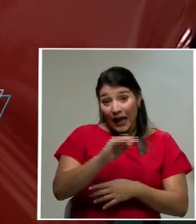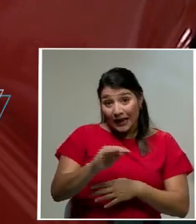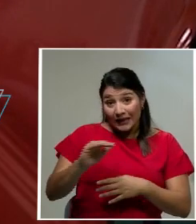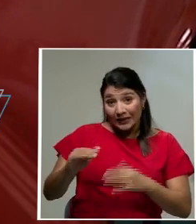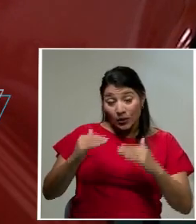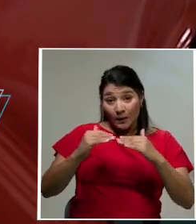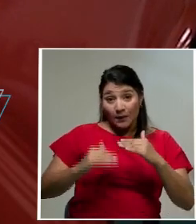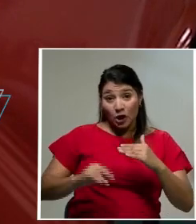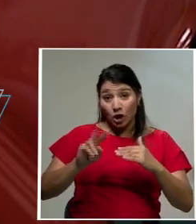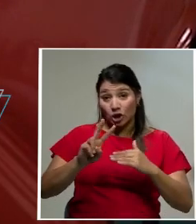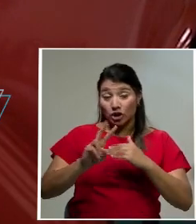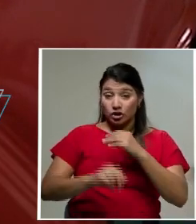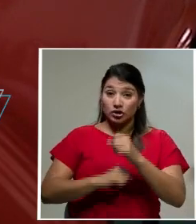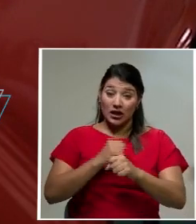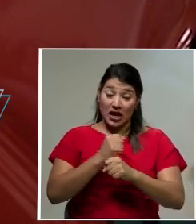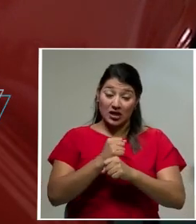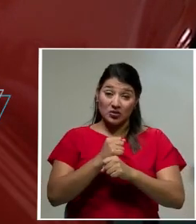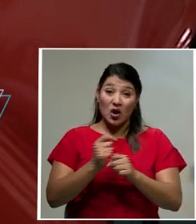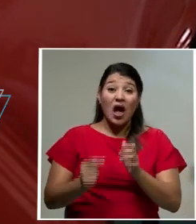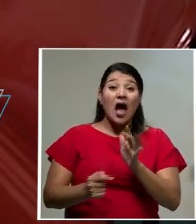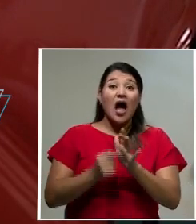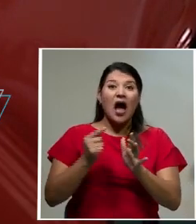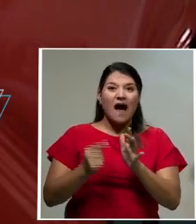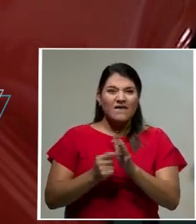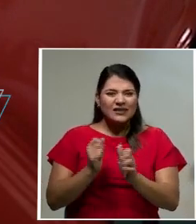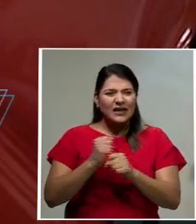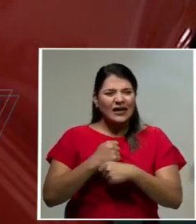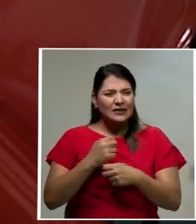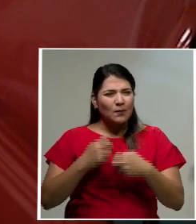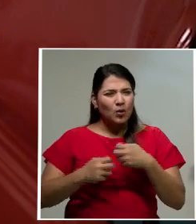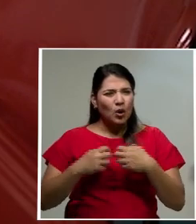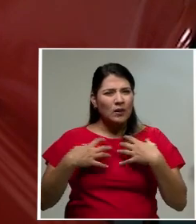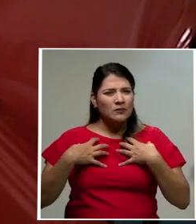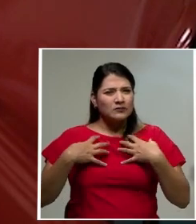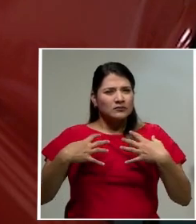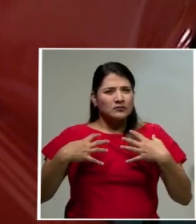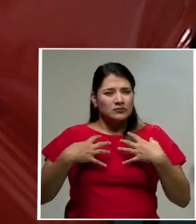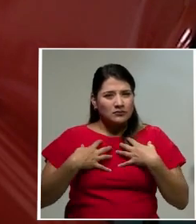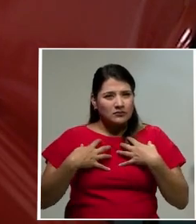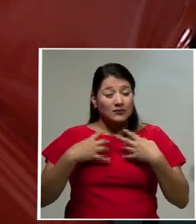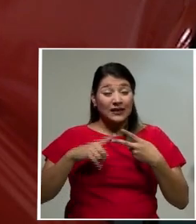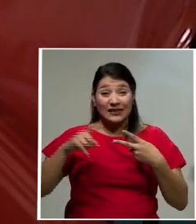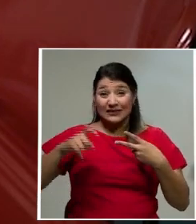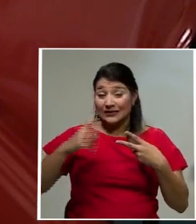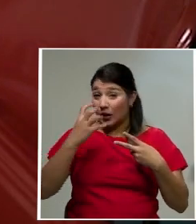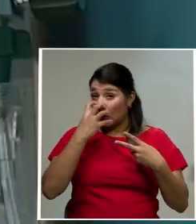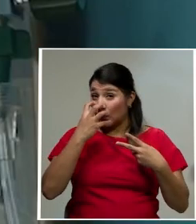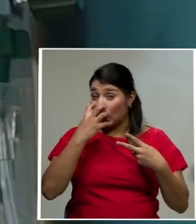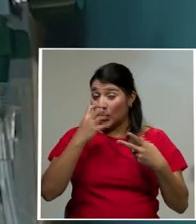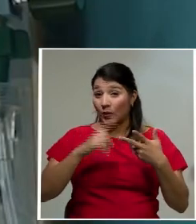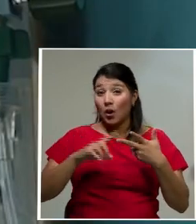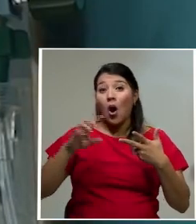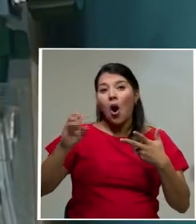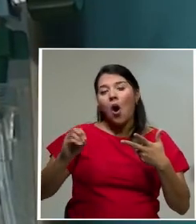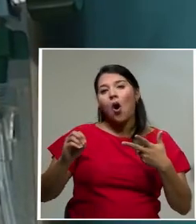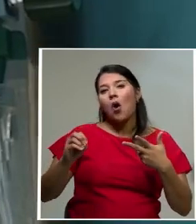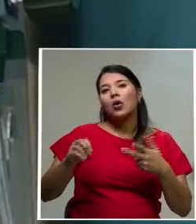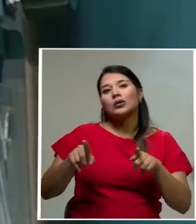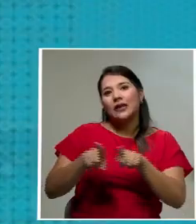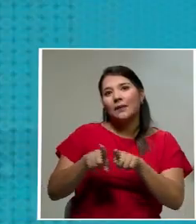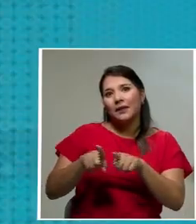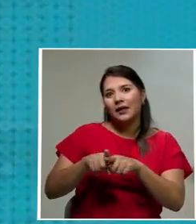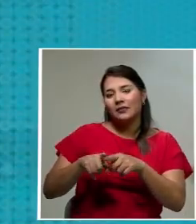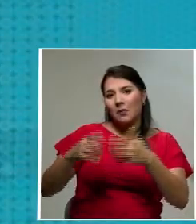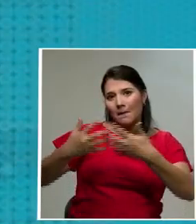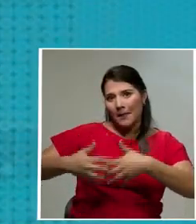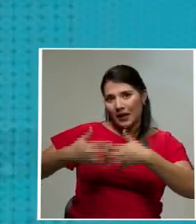2 años, en algunos de los casos generando bronquiolitis, requiriendo oxigenoterapia o bien ventilación mecánica asistida.